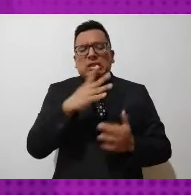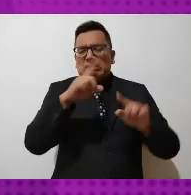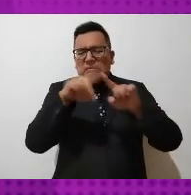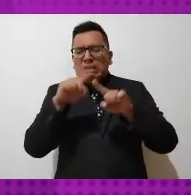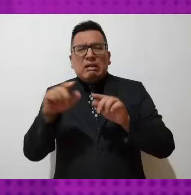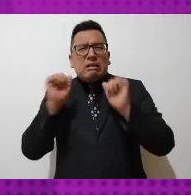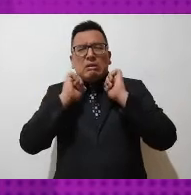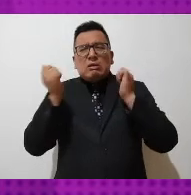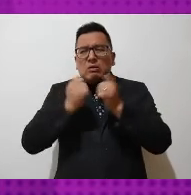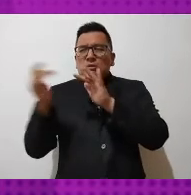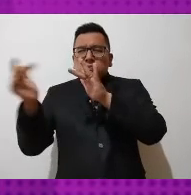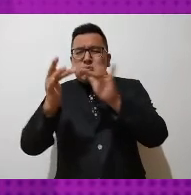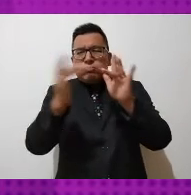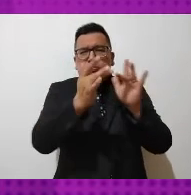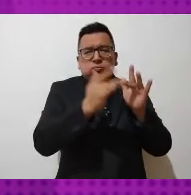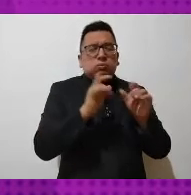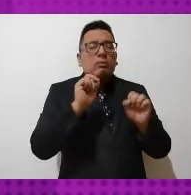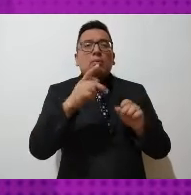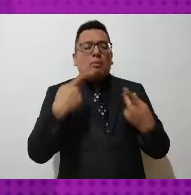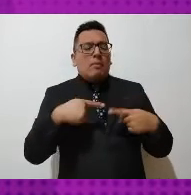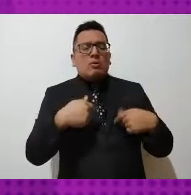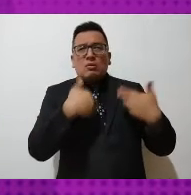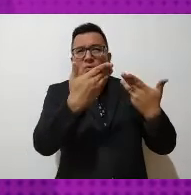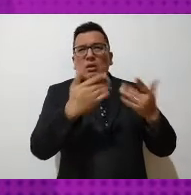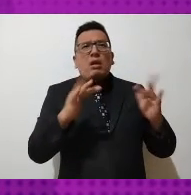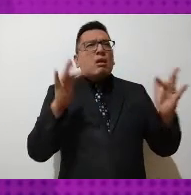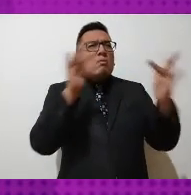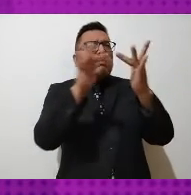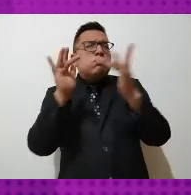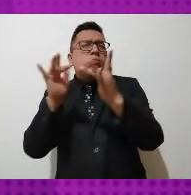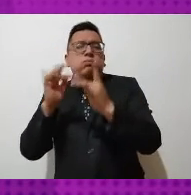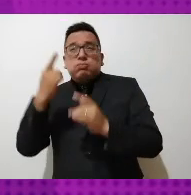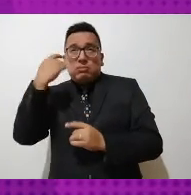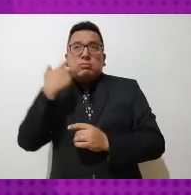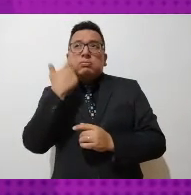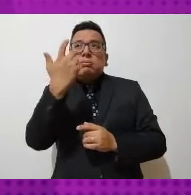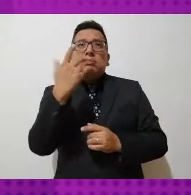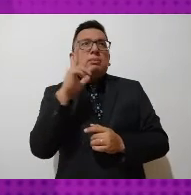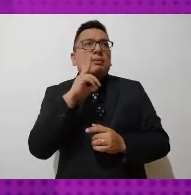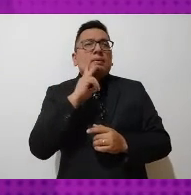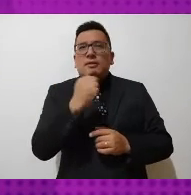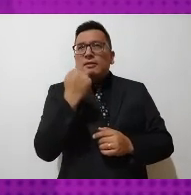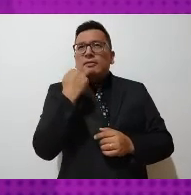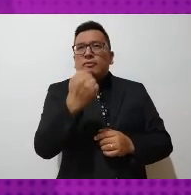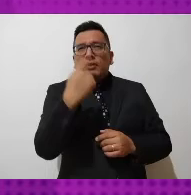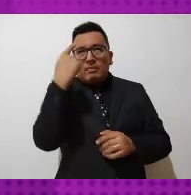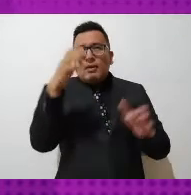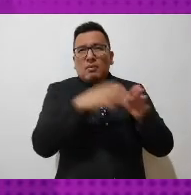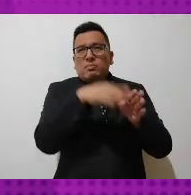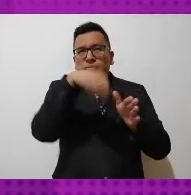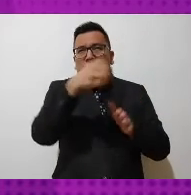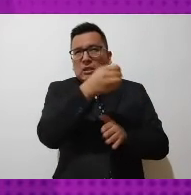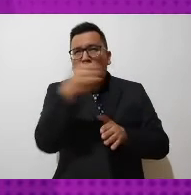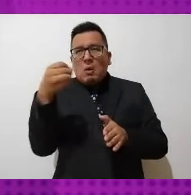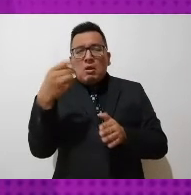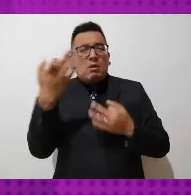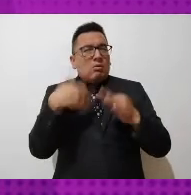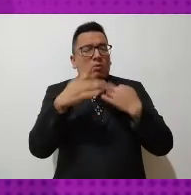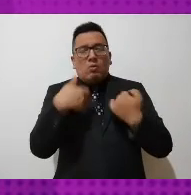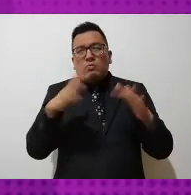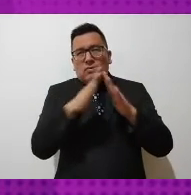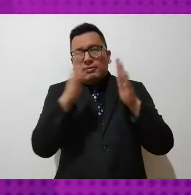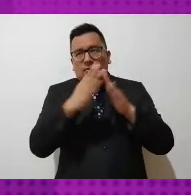entretejiendo alianzas, también alianzas con la sociedad civil, para poder construir una democracia realmente incluyente y